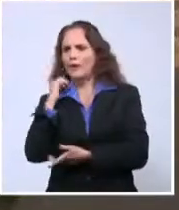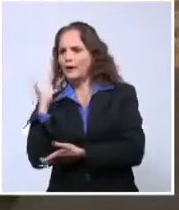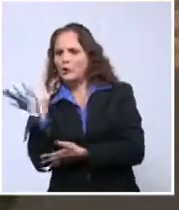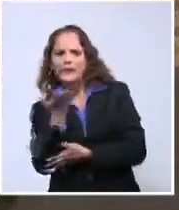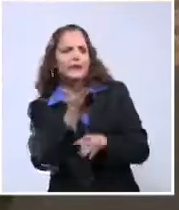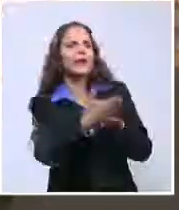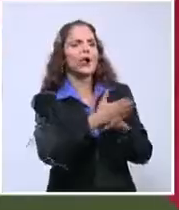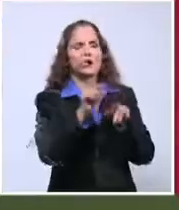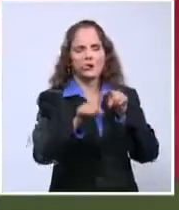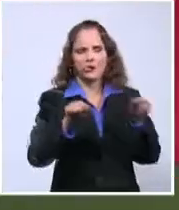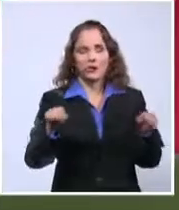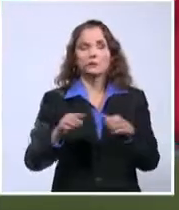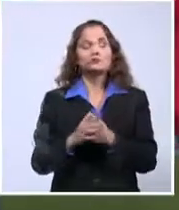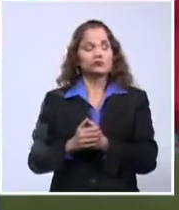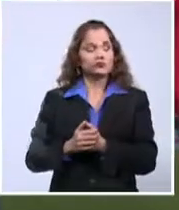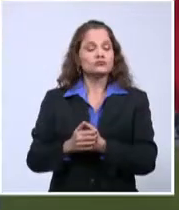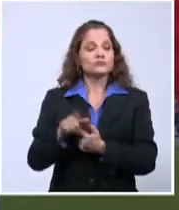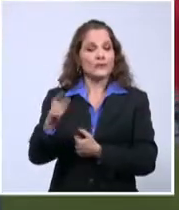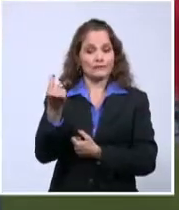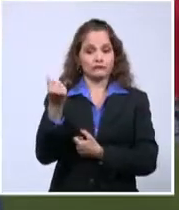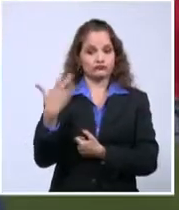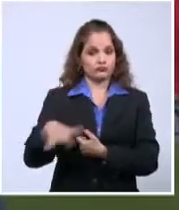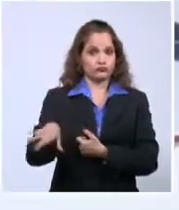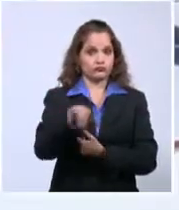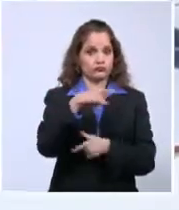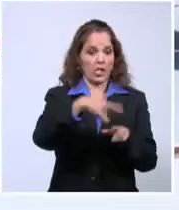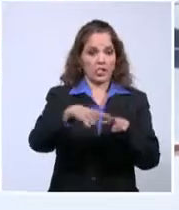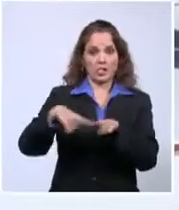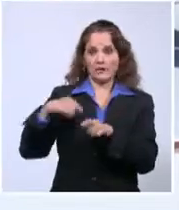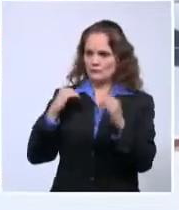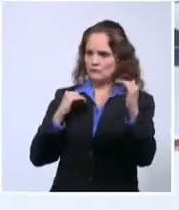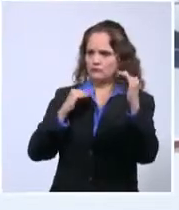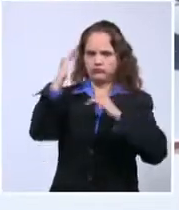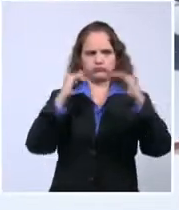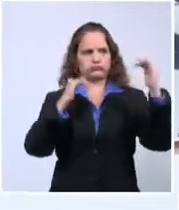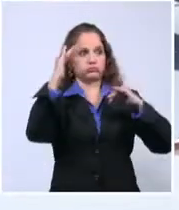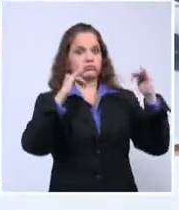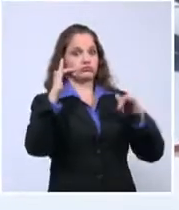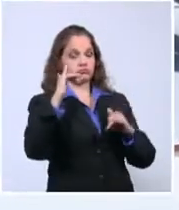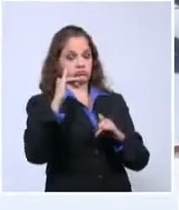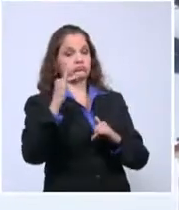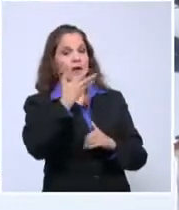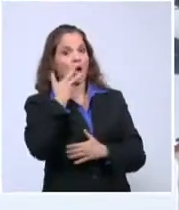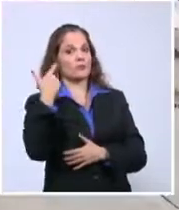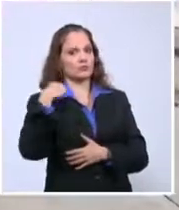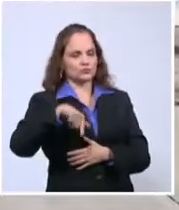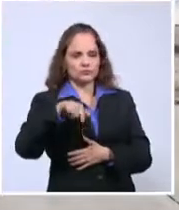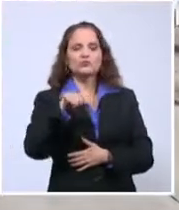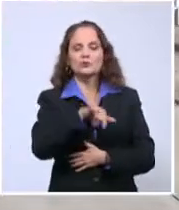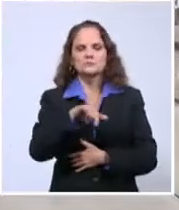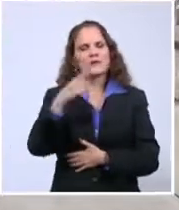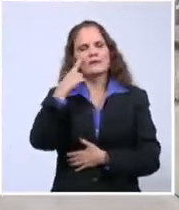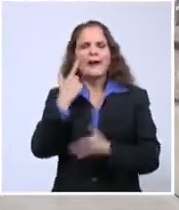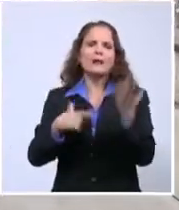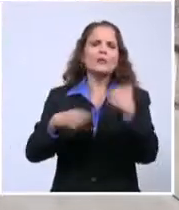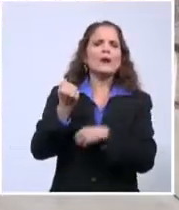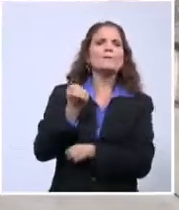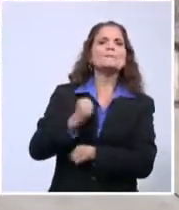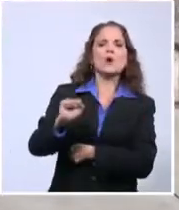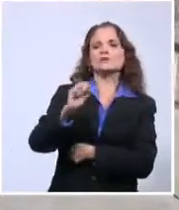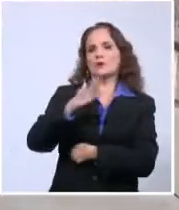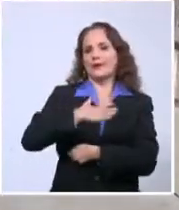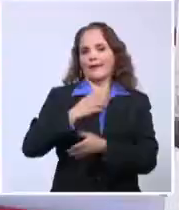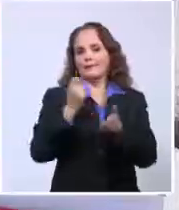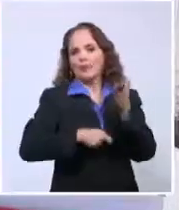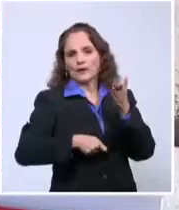Precios abusivos y especulativos, ausencia de higiene, ilegalidades en la contratación o violaciones del fisco marcan algunas